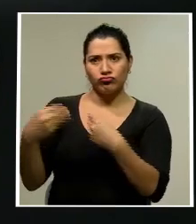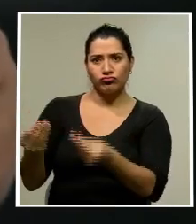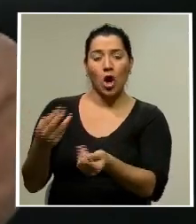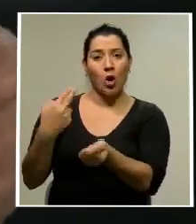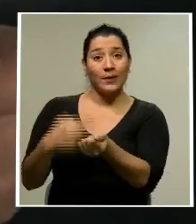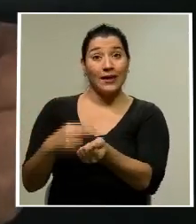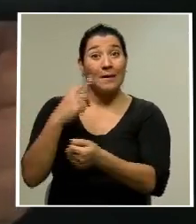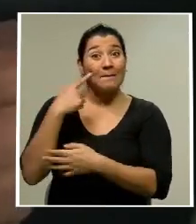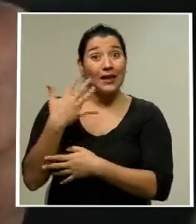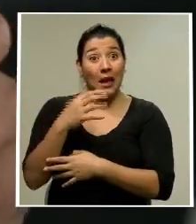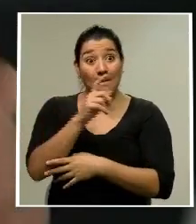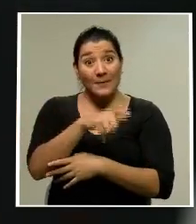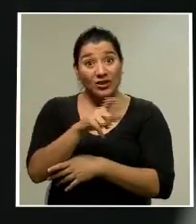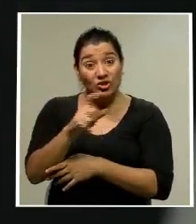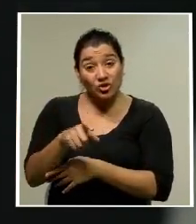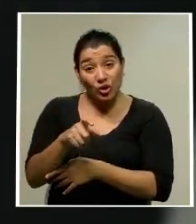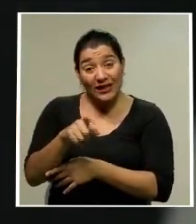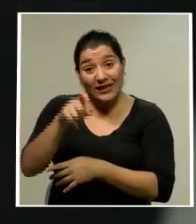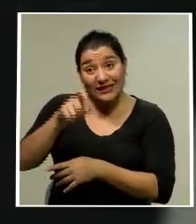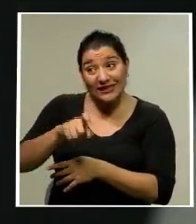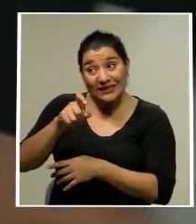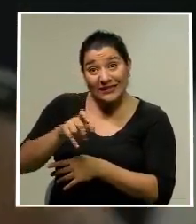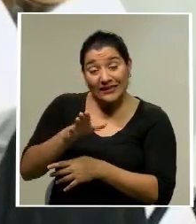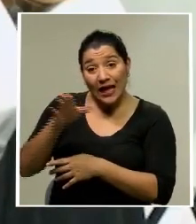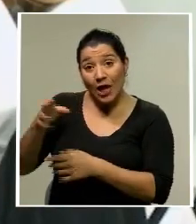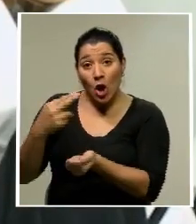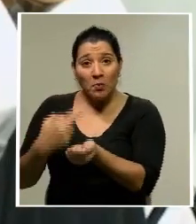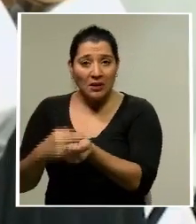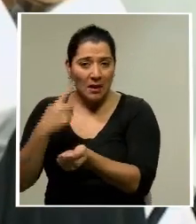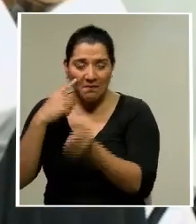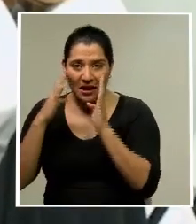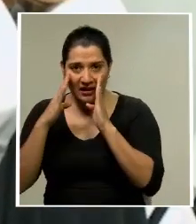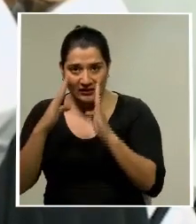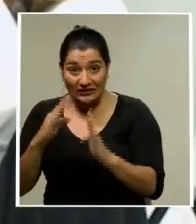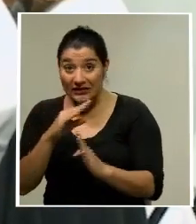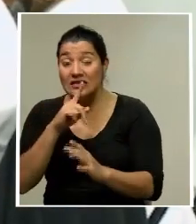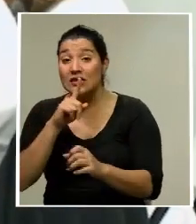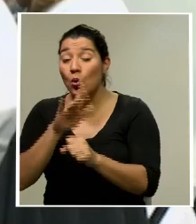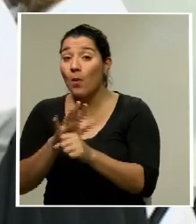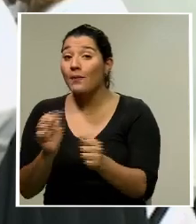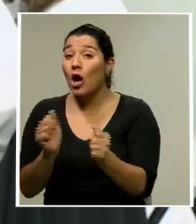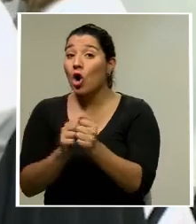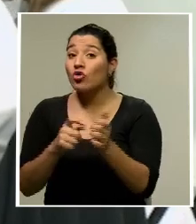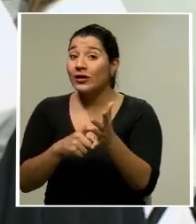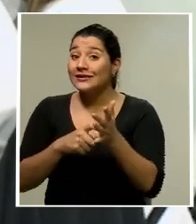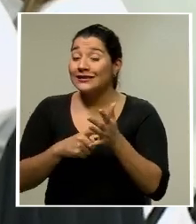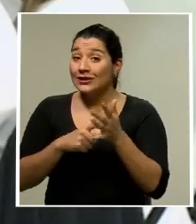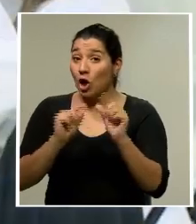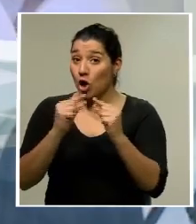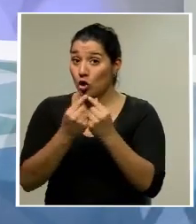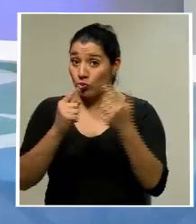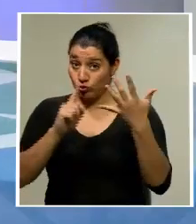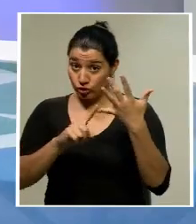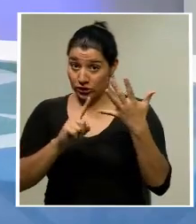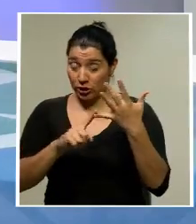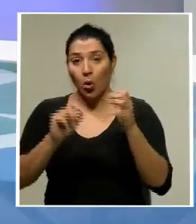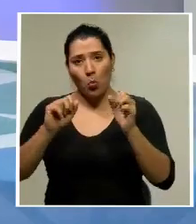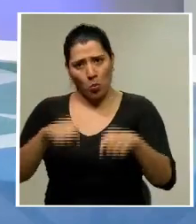que aquellos pacientes que deban ser atendidos y que cumplan con los requisitos del grupo 5 puedan recibir su respectiva